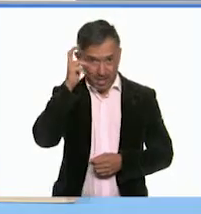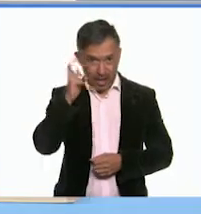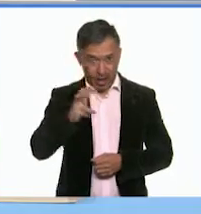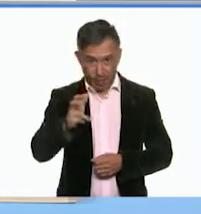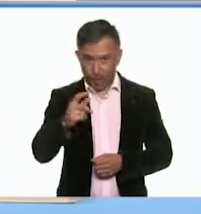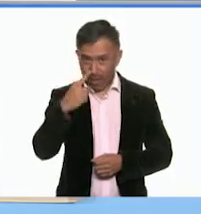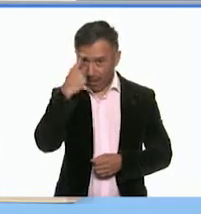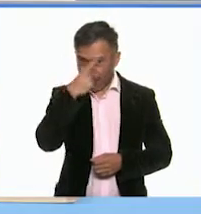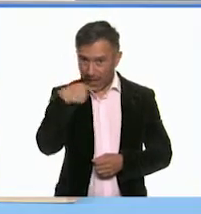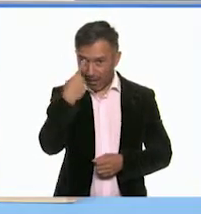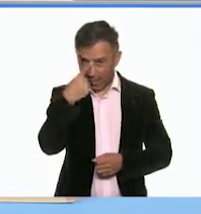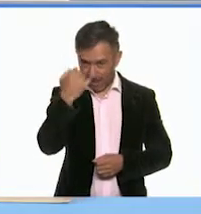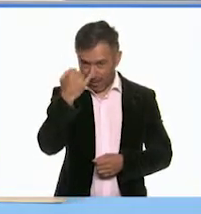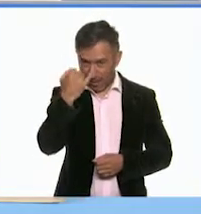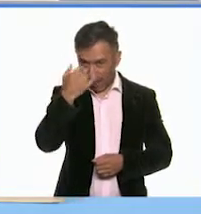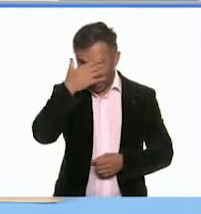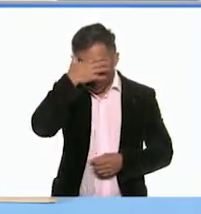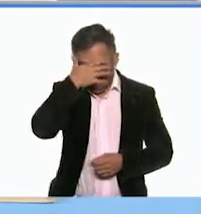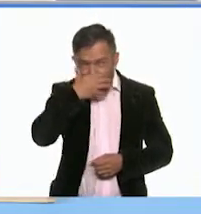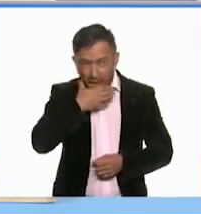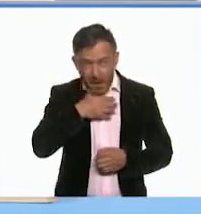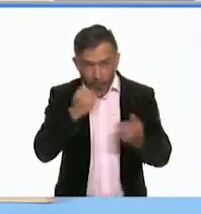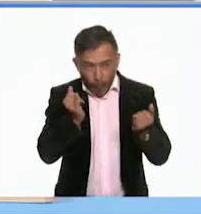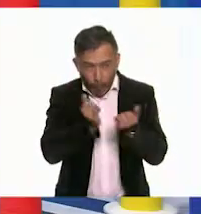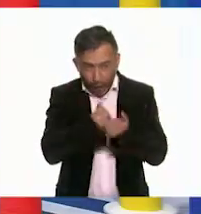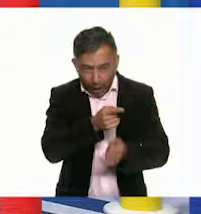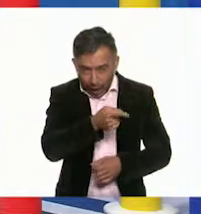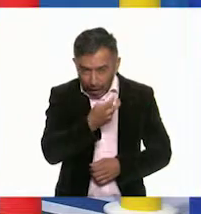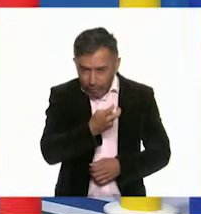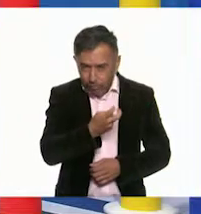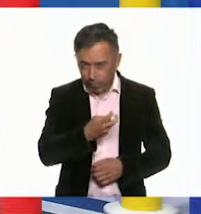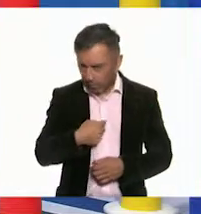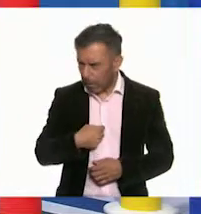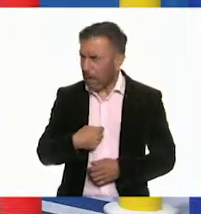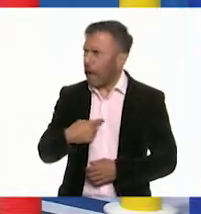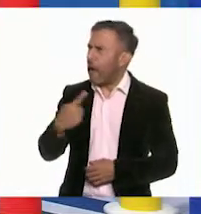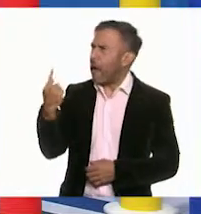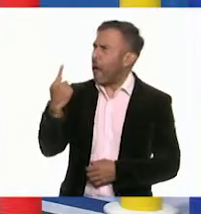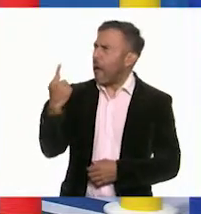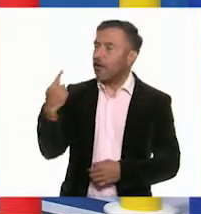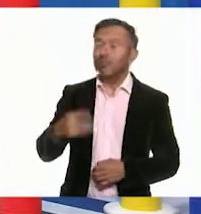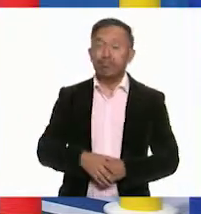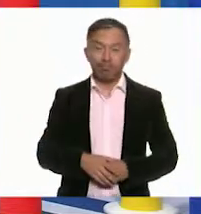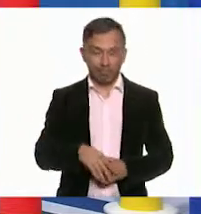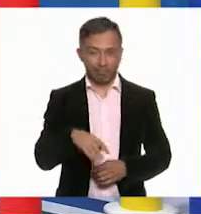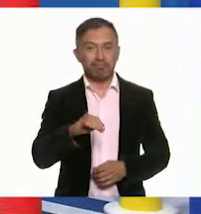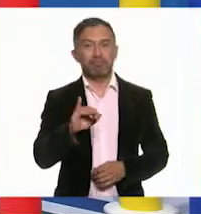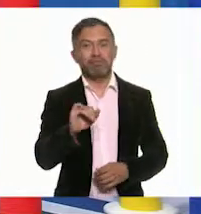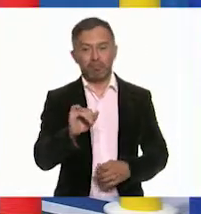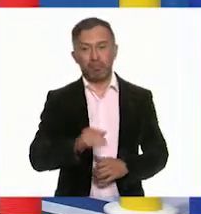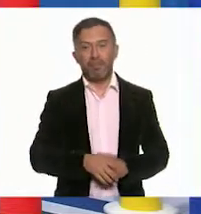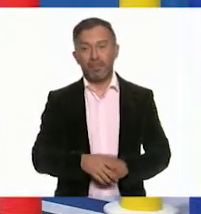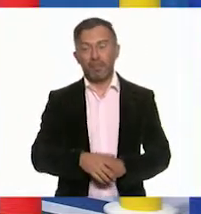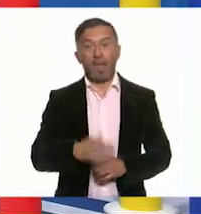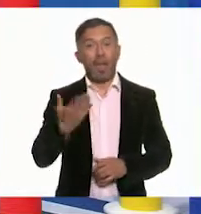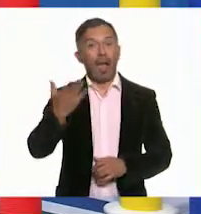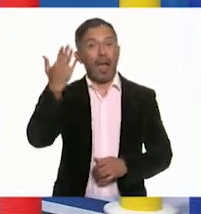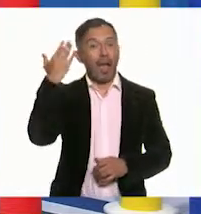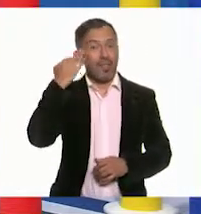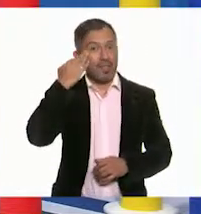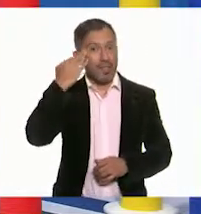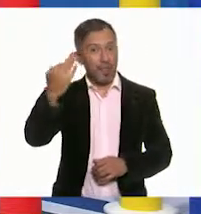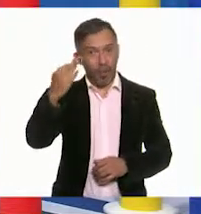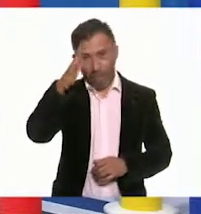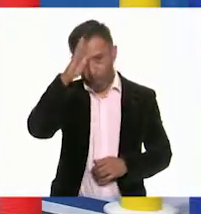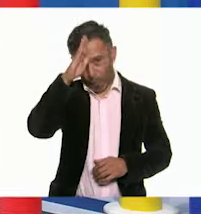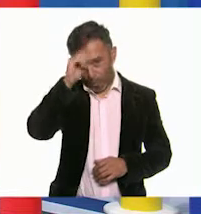¿Qué? Sí, Recordemos que en esa época aún no existían